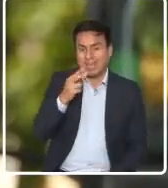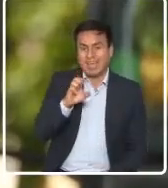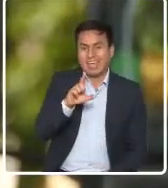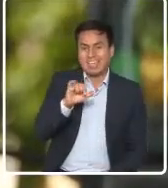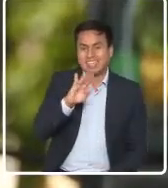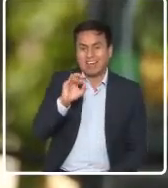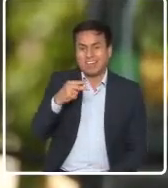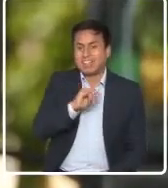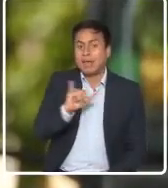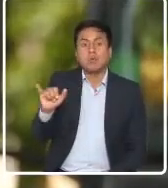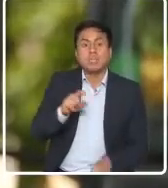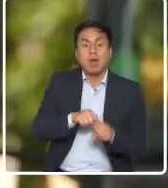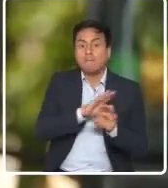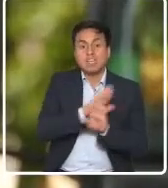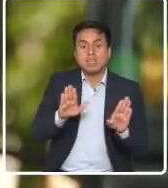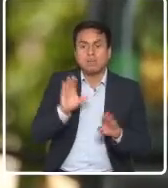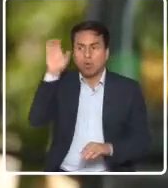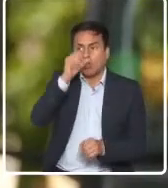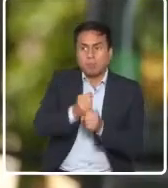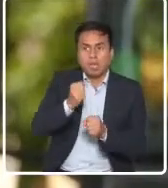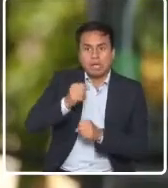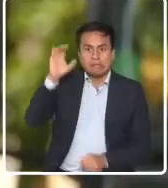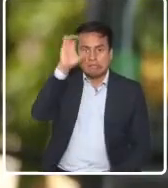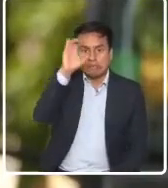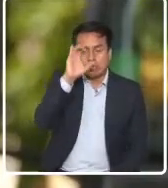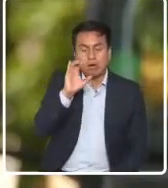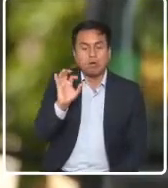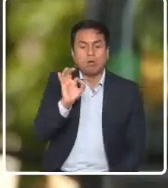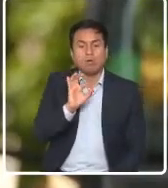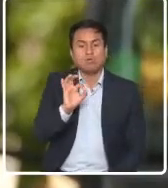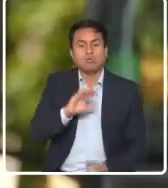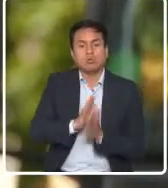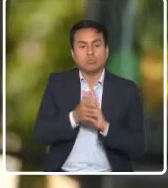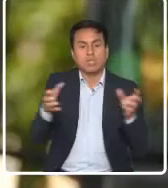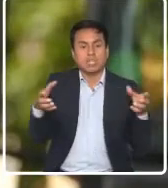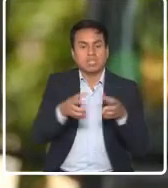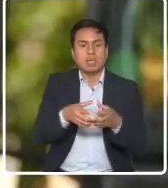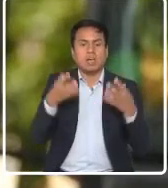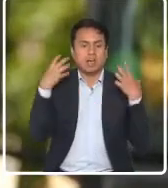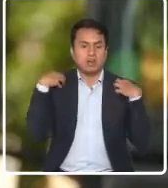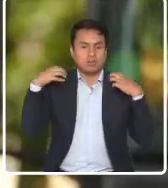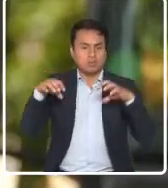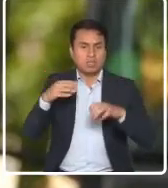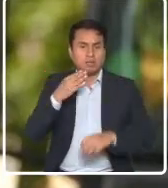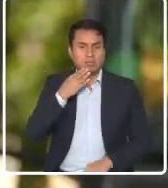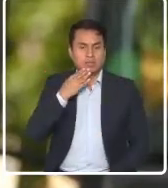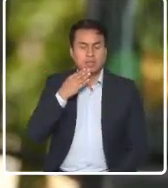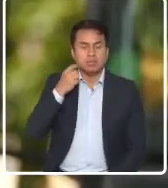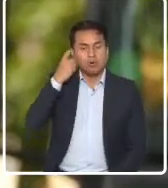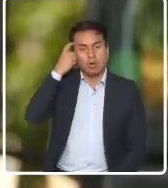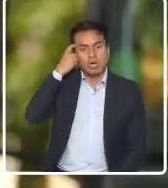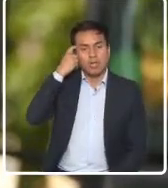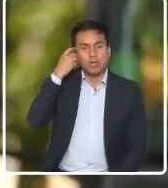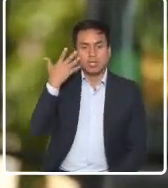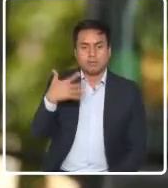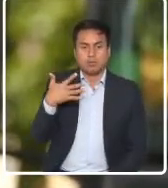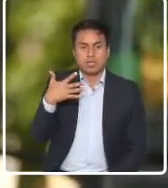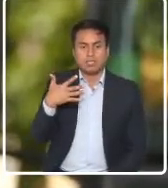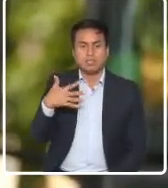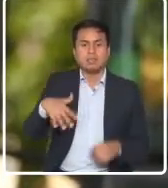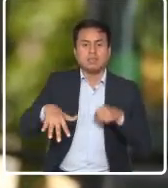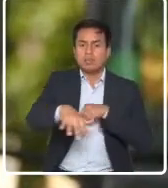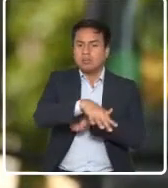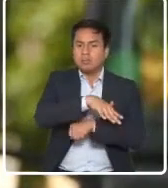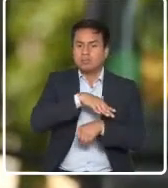después Elizabeth, cuando termine la temporada, tiene que ir a buscar pega, como todos sus brigadistas a cargo. Y creo que es importante, dada la